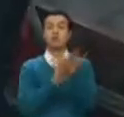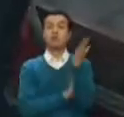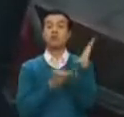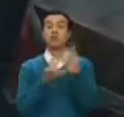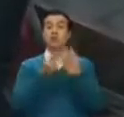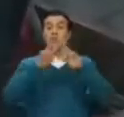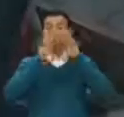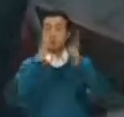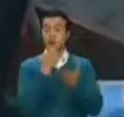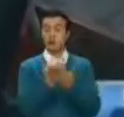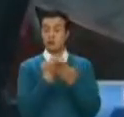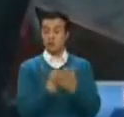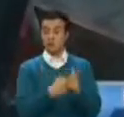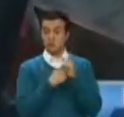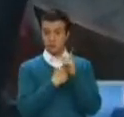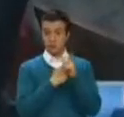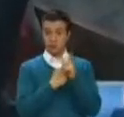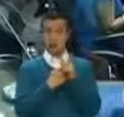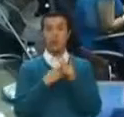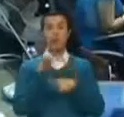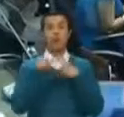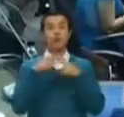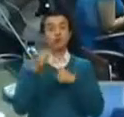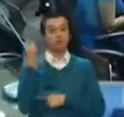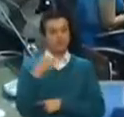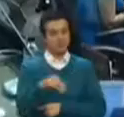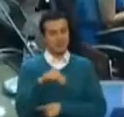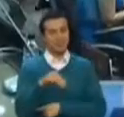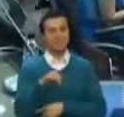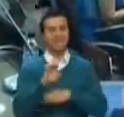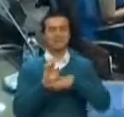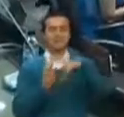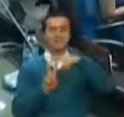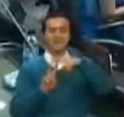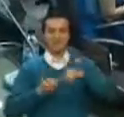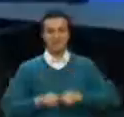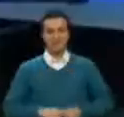en materia económica urgente finaliza este miércoles. Eduardo Córdoba, Ecuador TV.